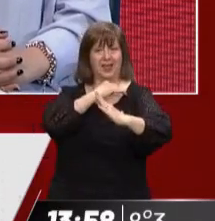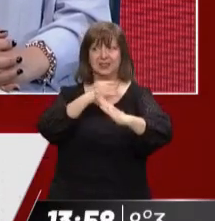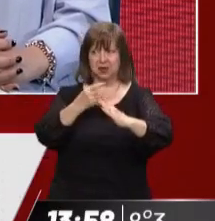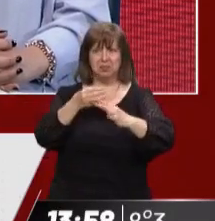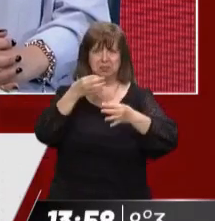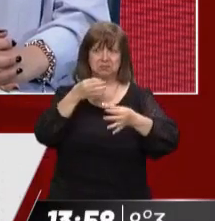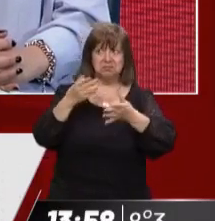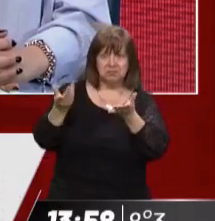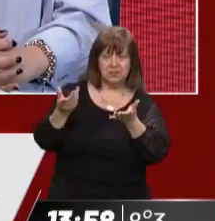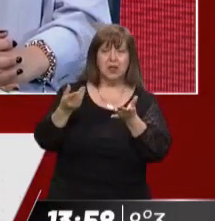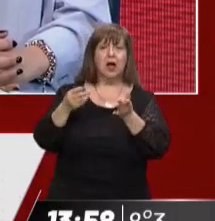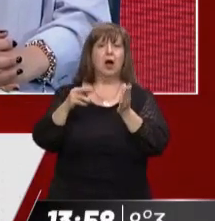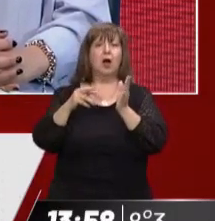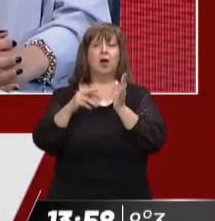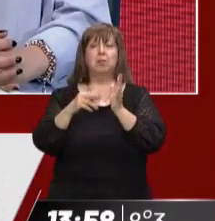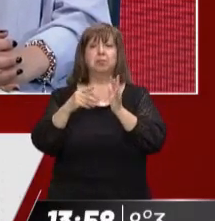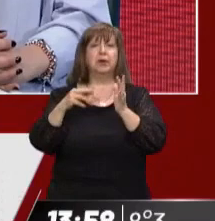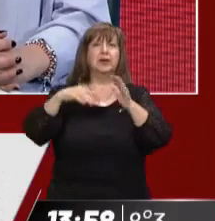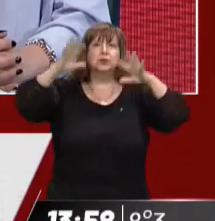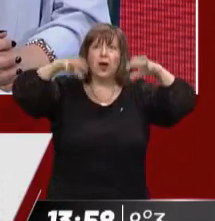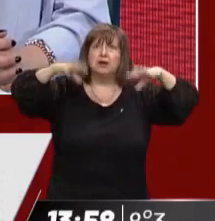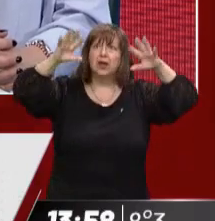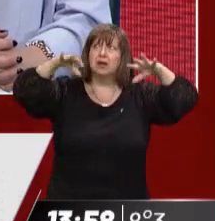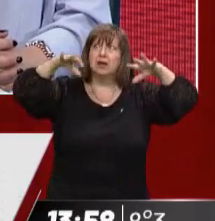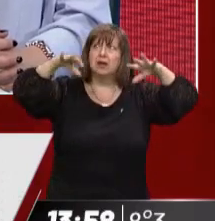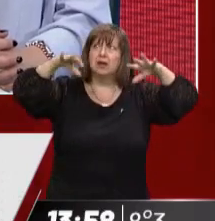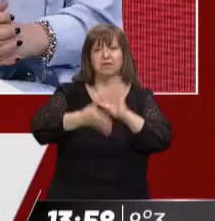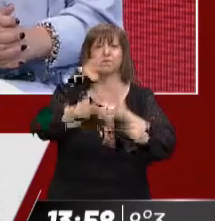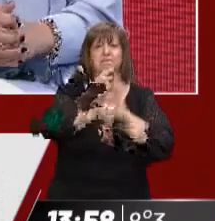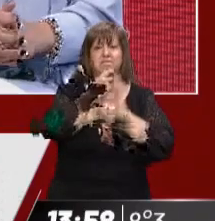un problema, hacemos alguna de esas actividades y después ingresamos al Azufre.